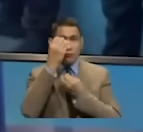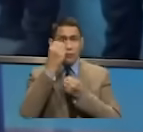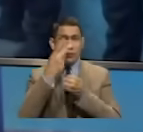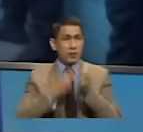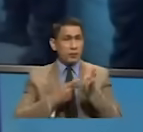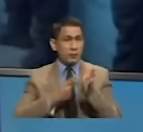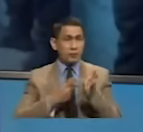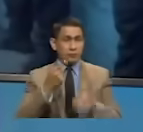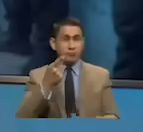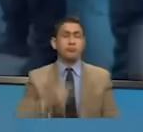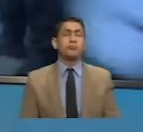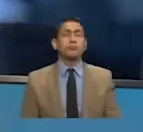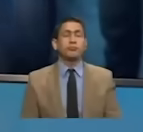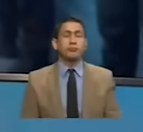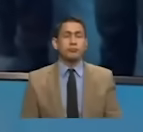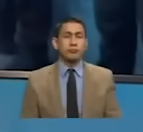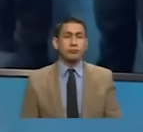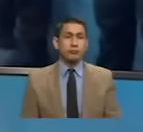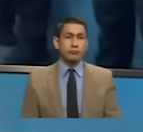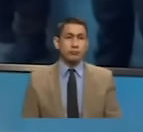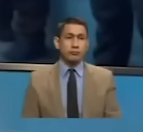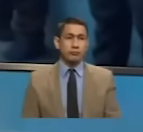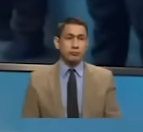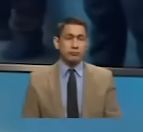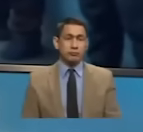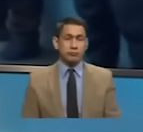trata. Joana, tú nos actualizas la información.